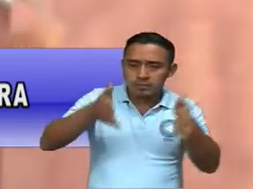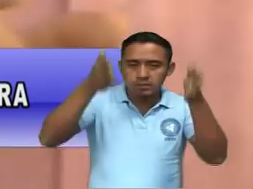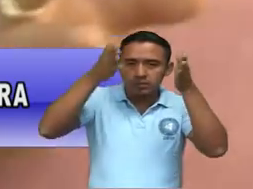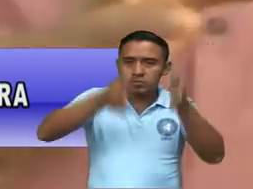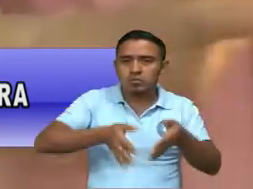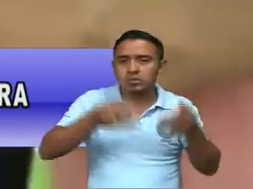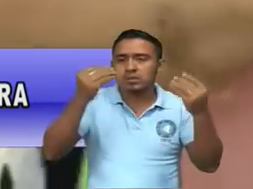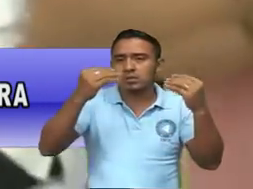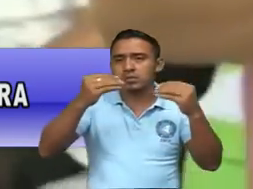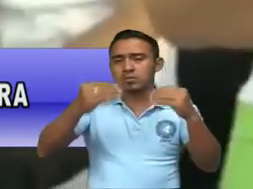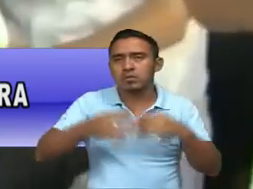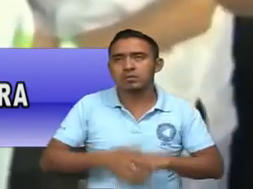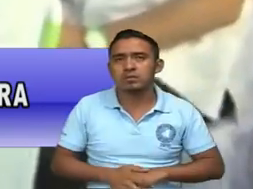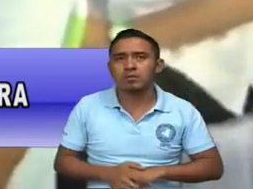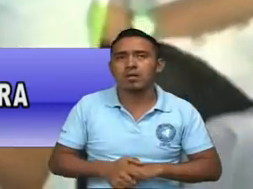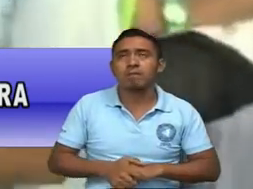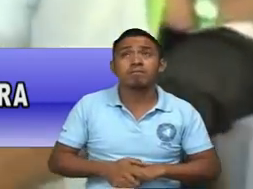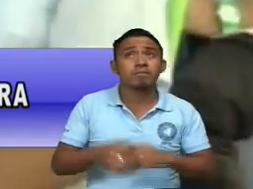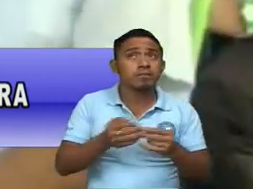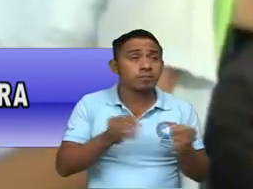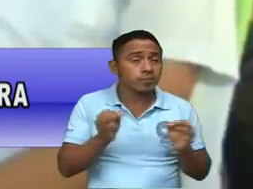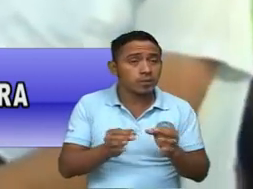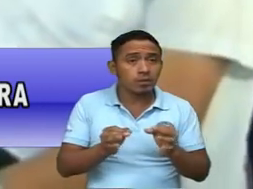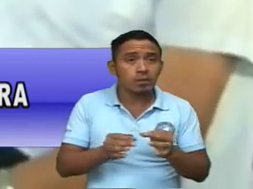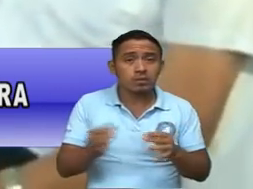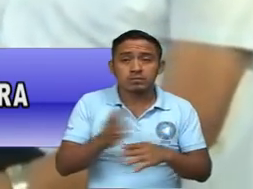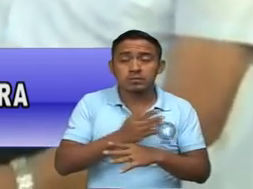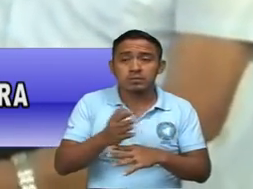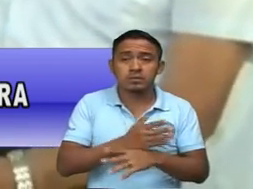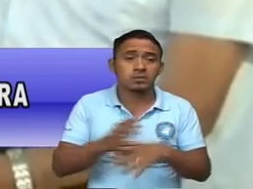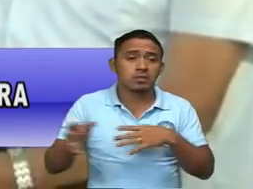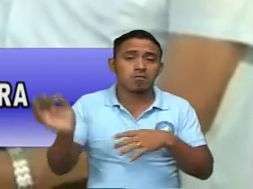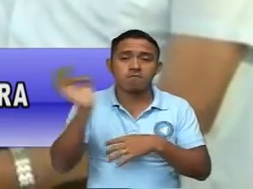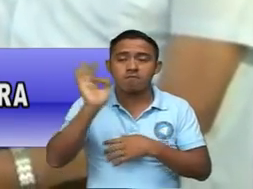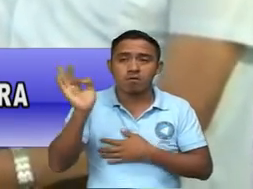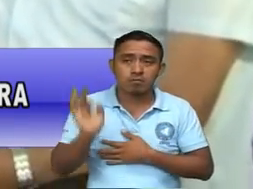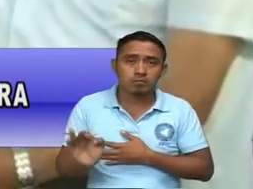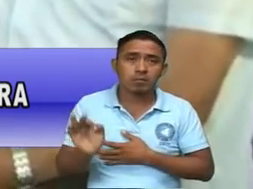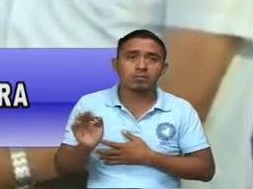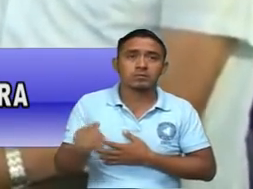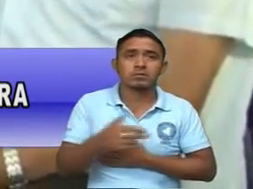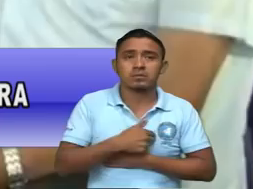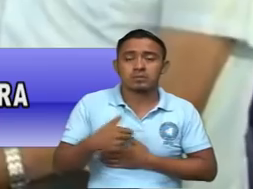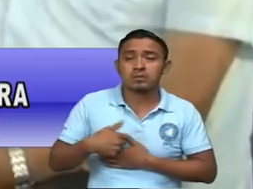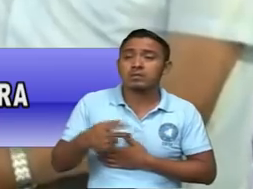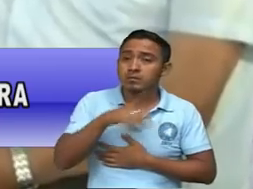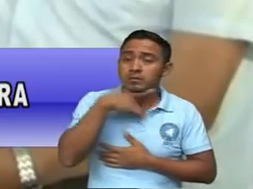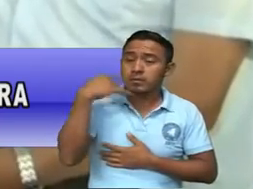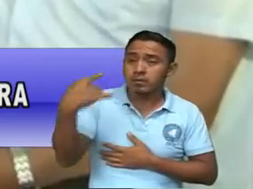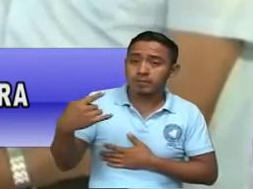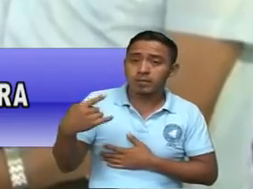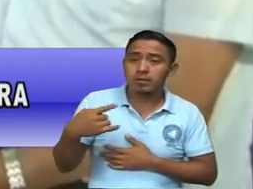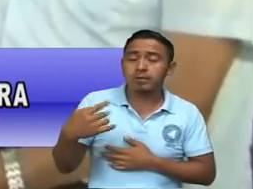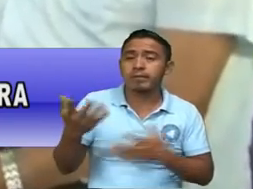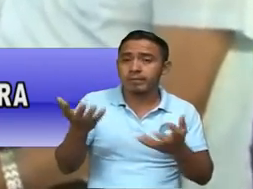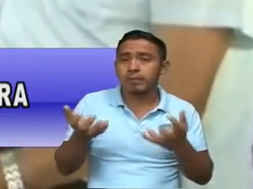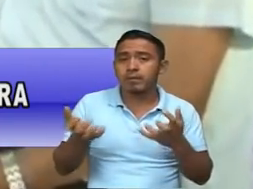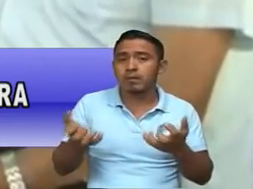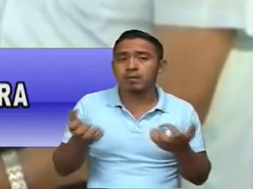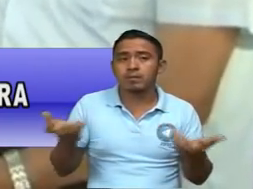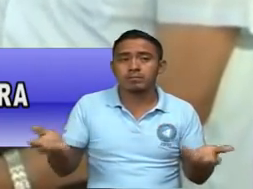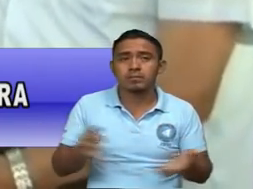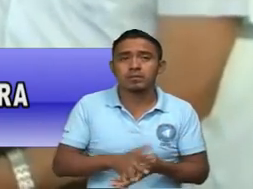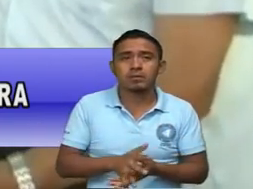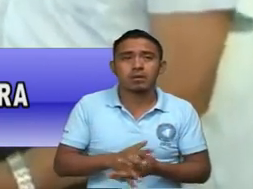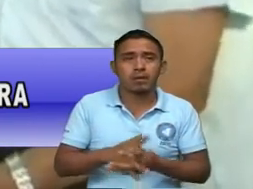educación, induce a actitudes, digamos, donde realmente queremos que la población